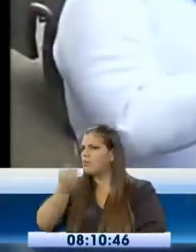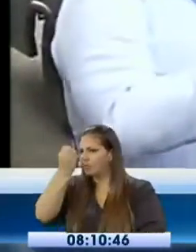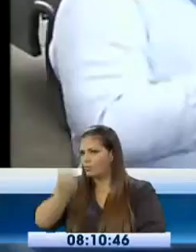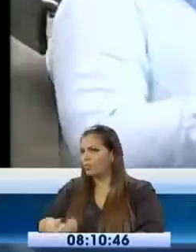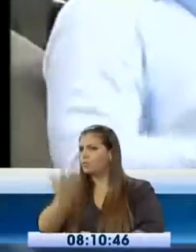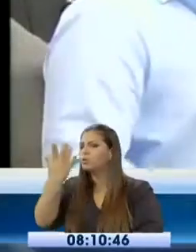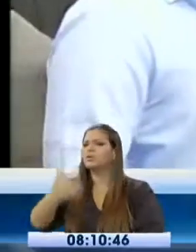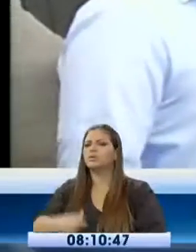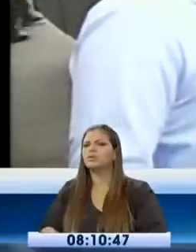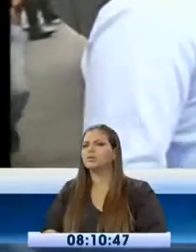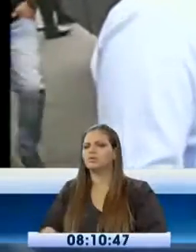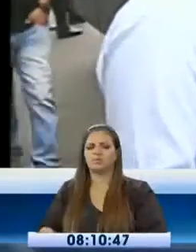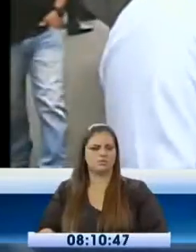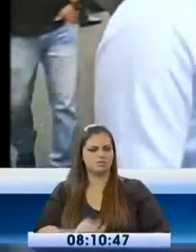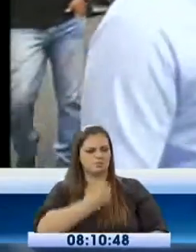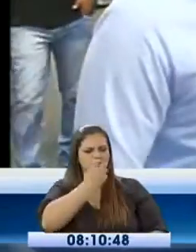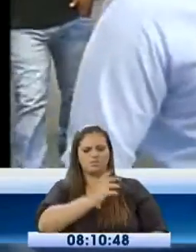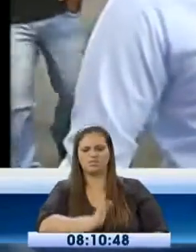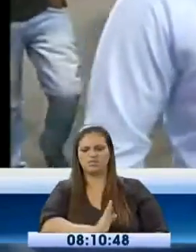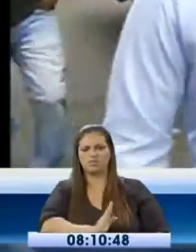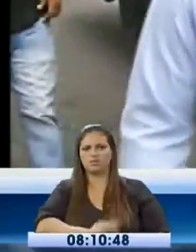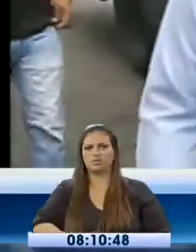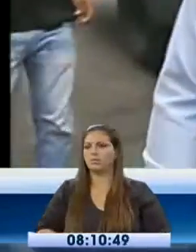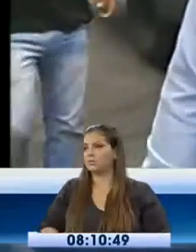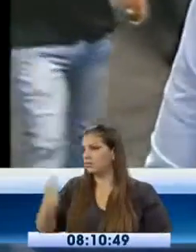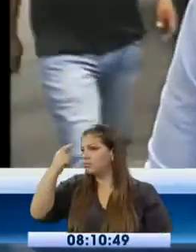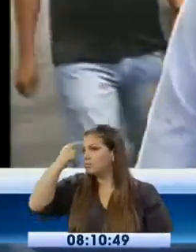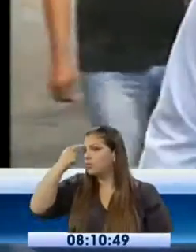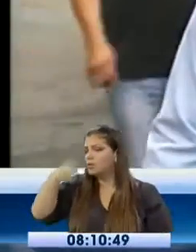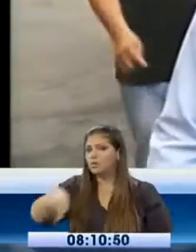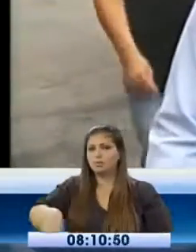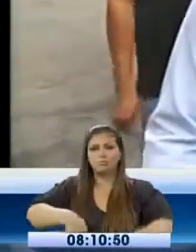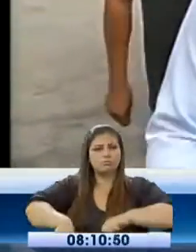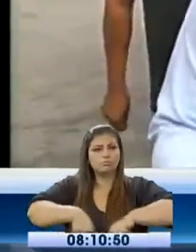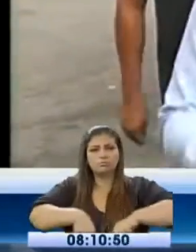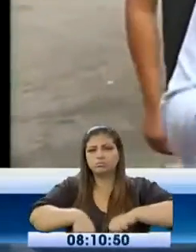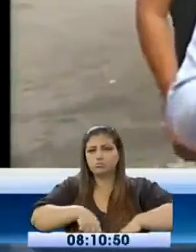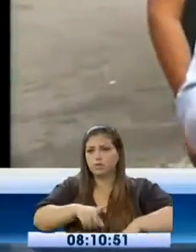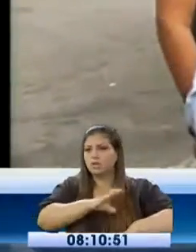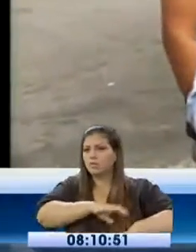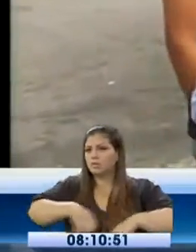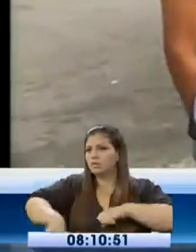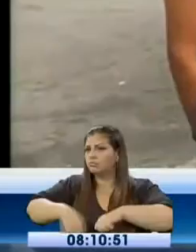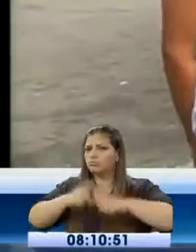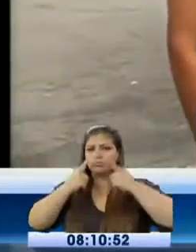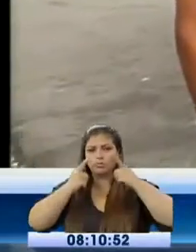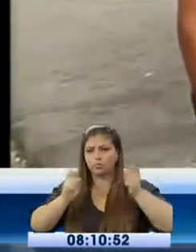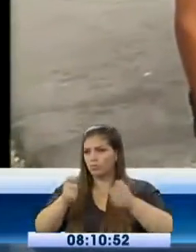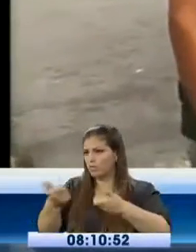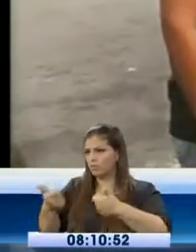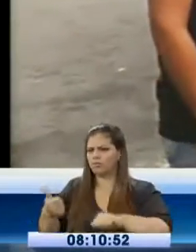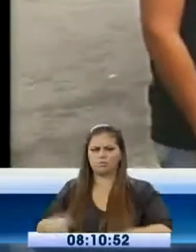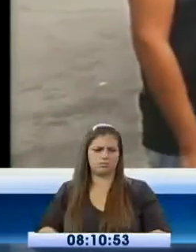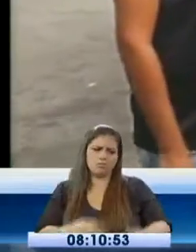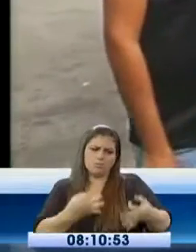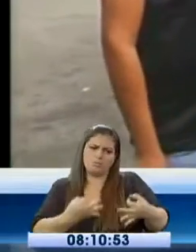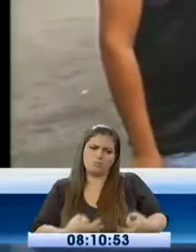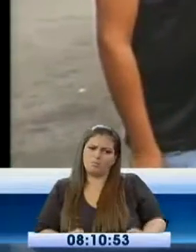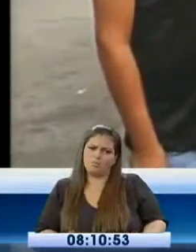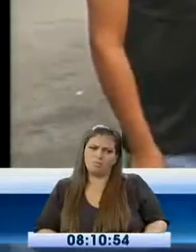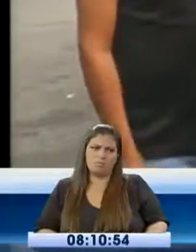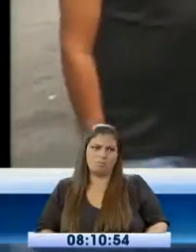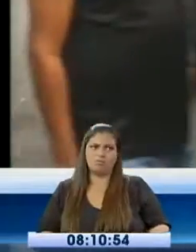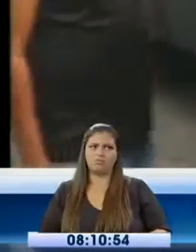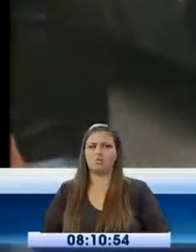parecen los operativos? Es justo. Bueno, parece que hay ciertas personas que, como yo ya lo vengo diciendo desde hace varias